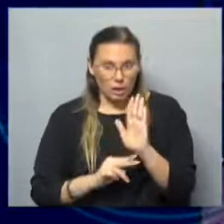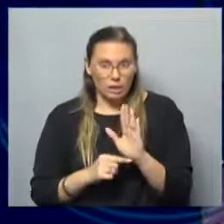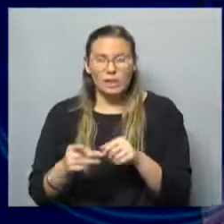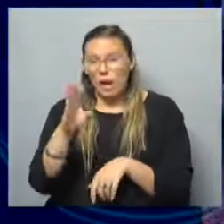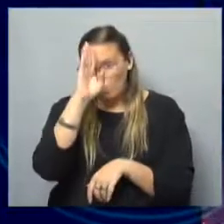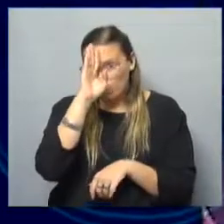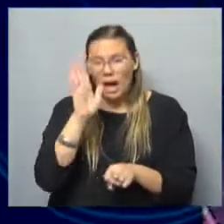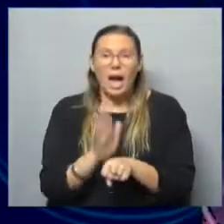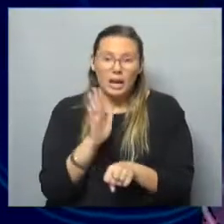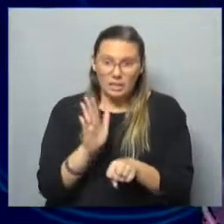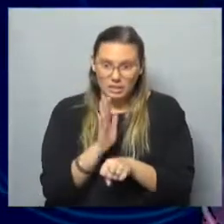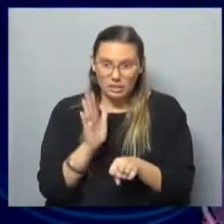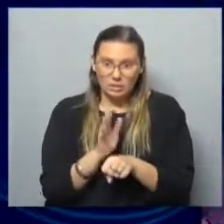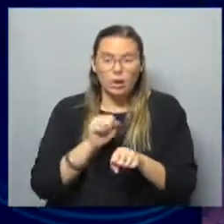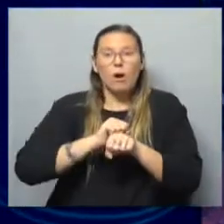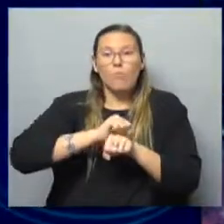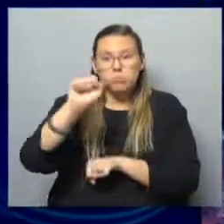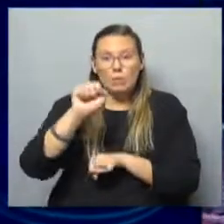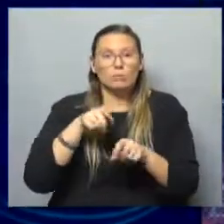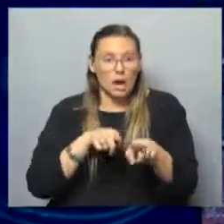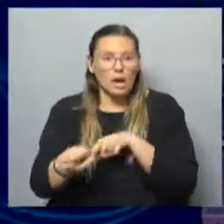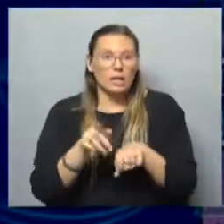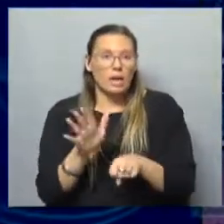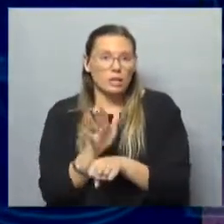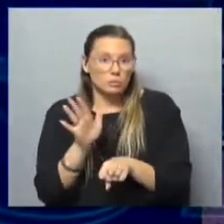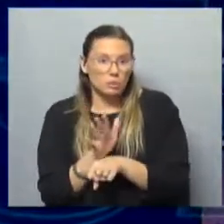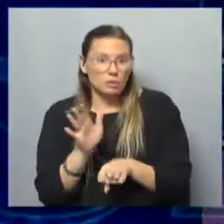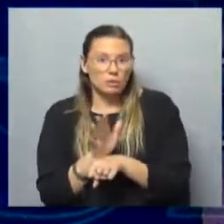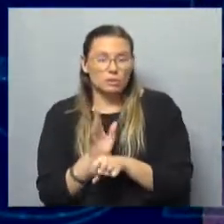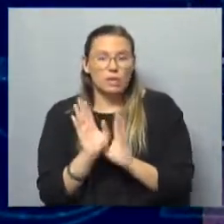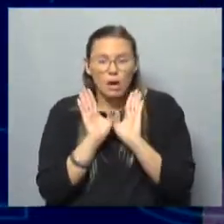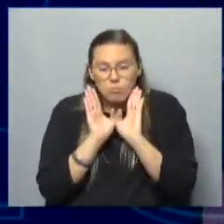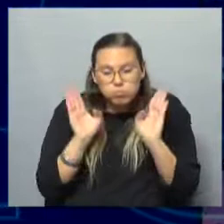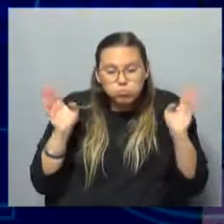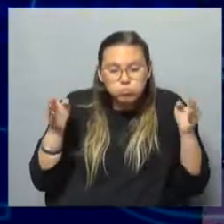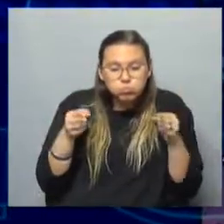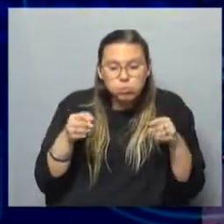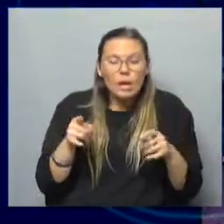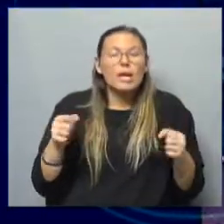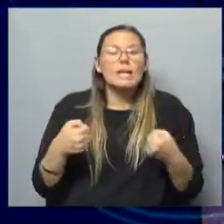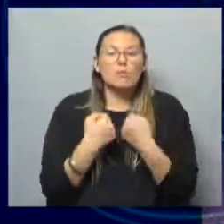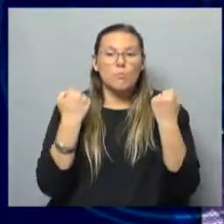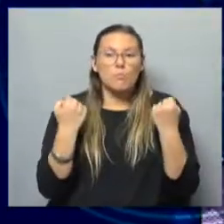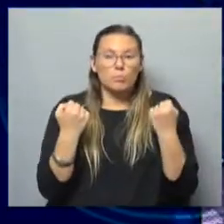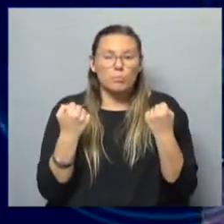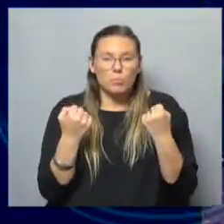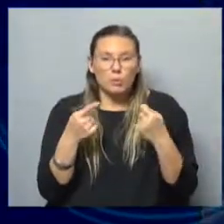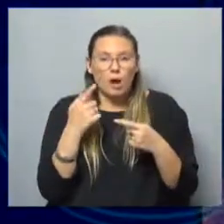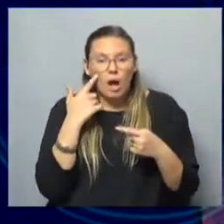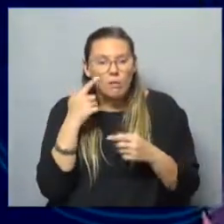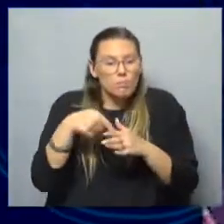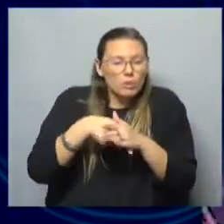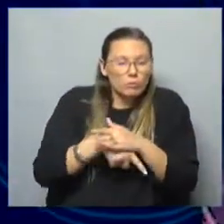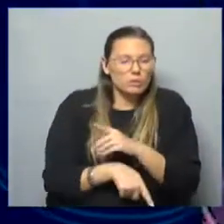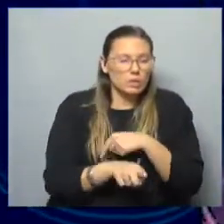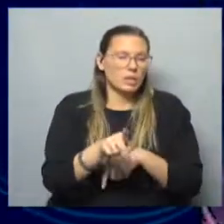somos actores egresados de una carrera de actuación y nos metimos en el mundo de la impro a aprender y a profundizar en esas herramientas que